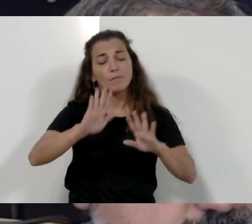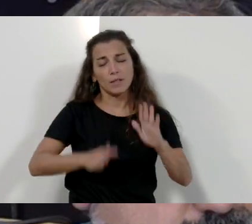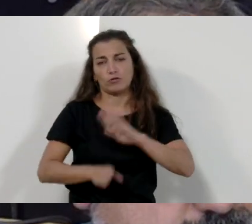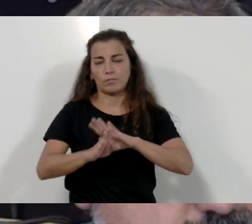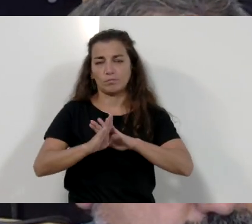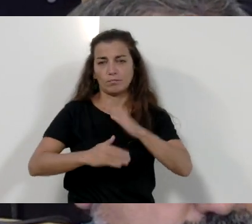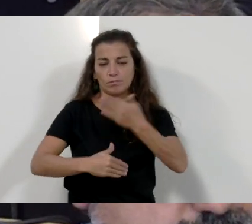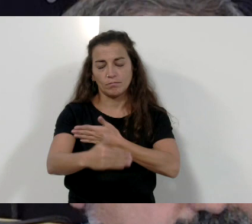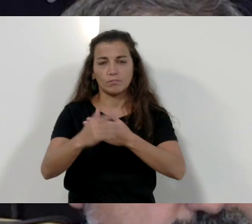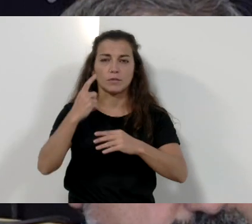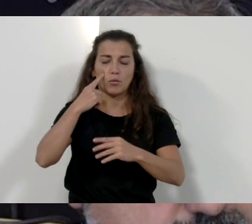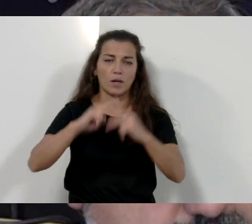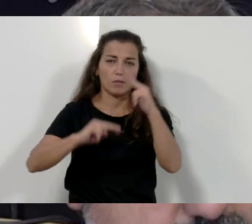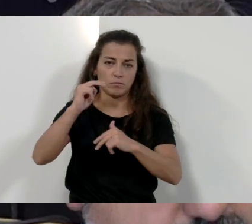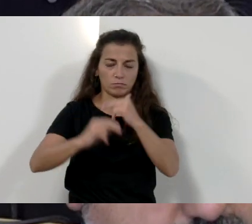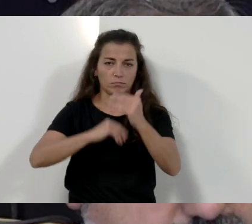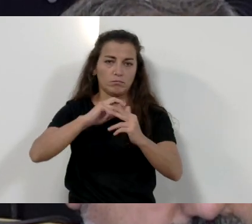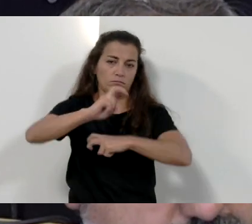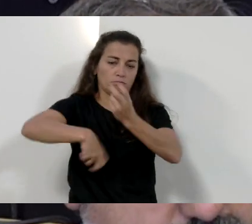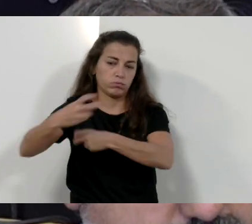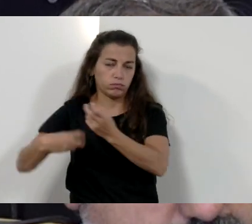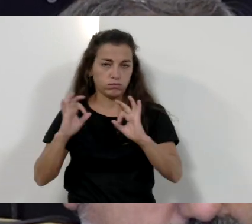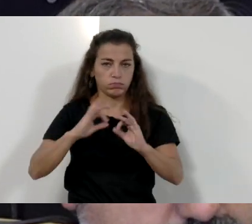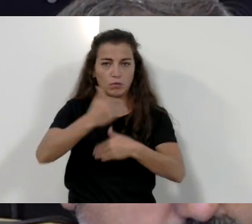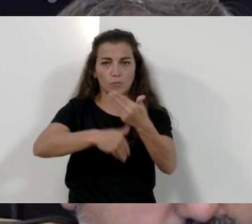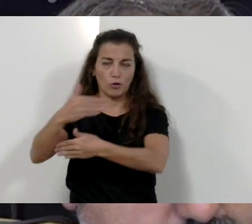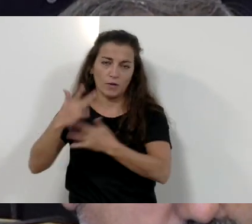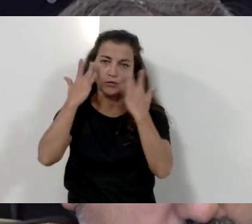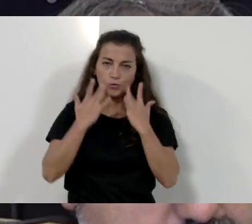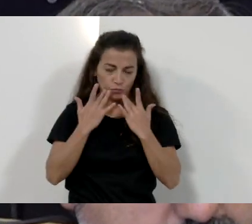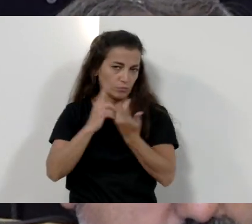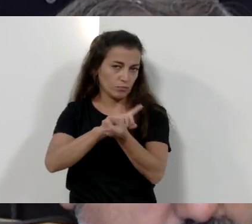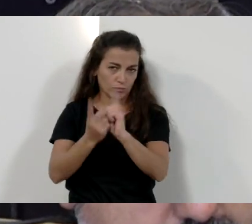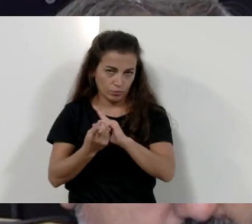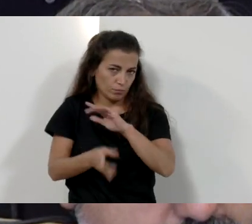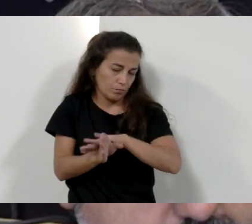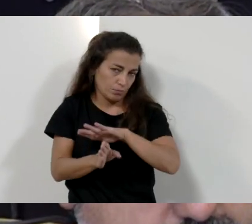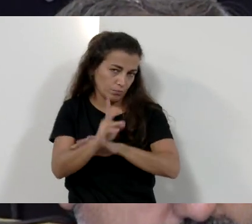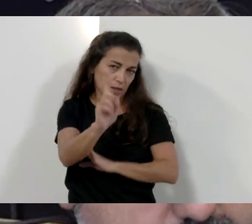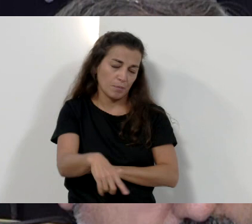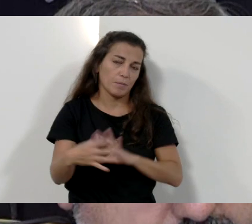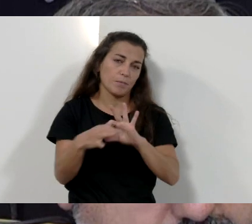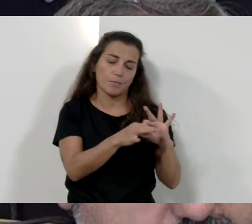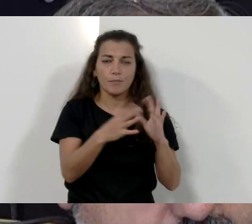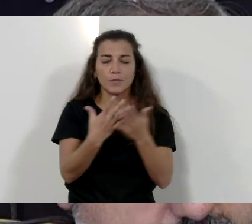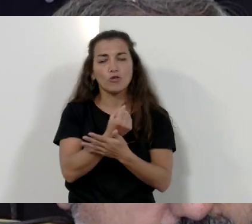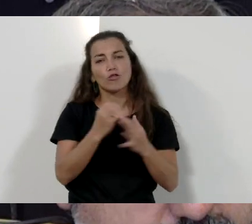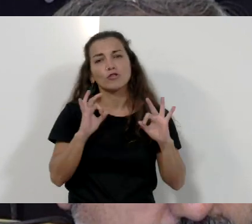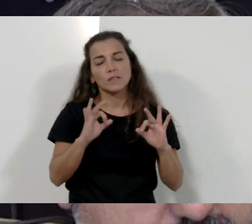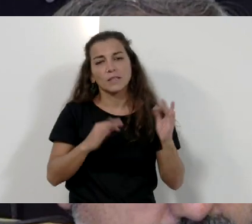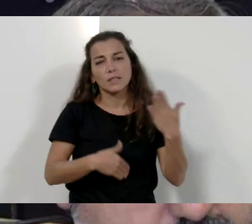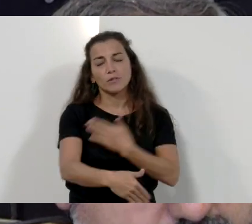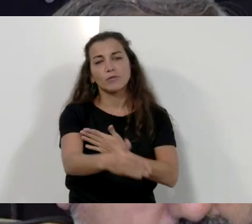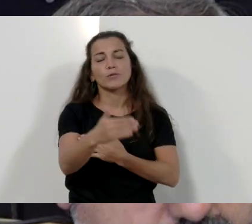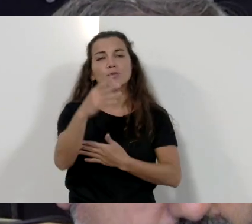esos procedimientos y en reestructurar pues todo lo que tenga que ver en la mejora de la limpieza